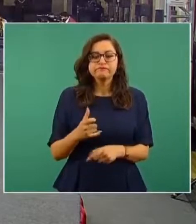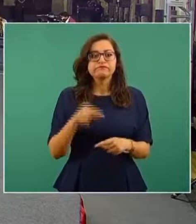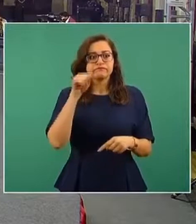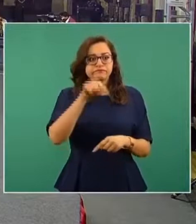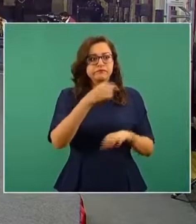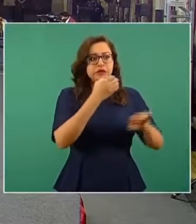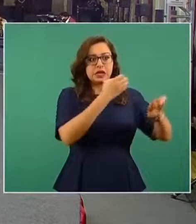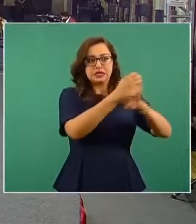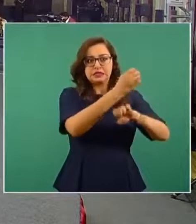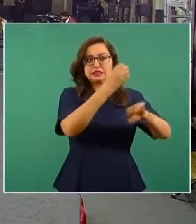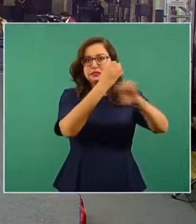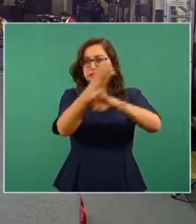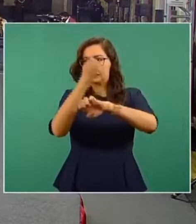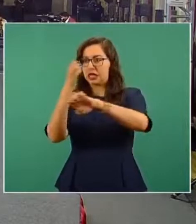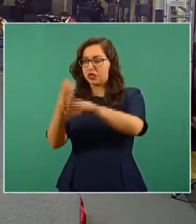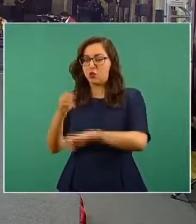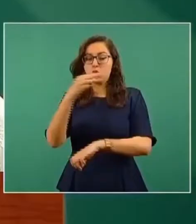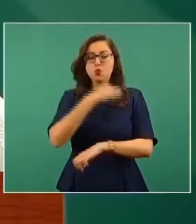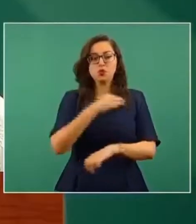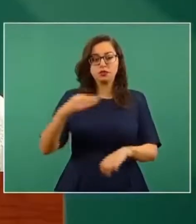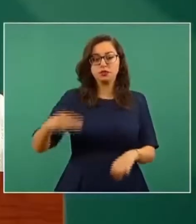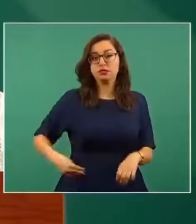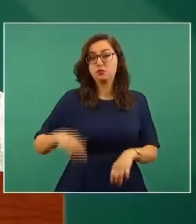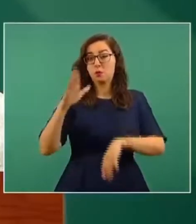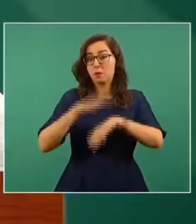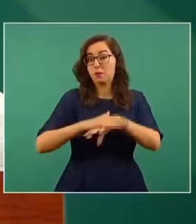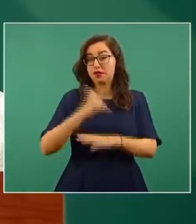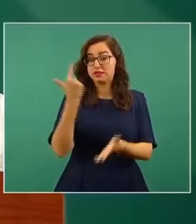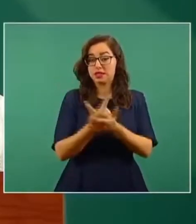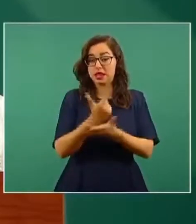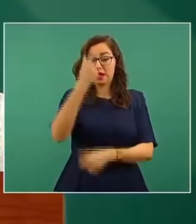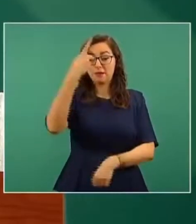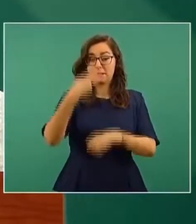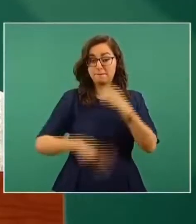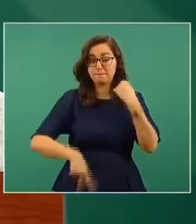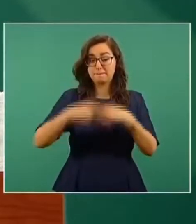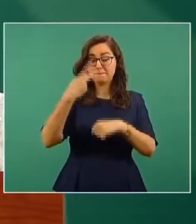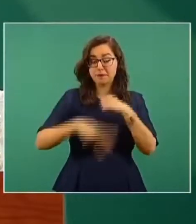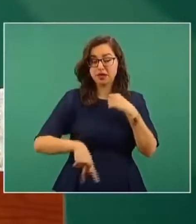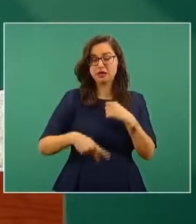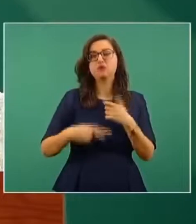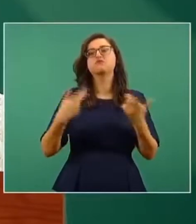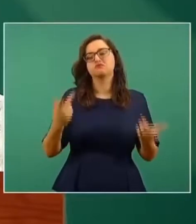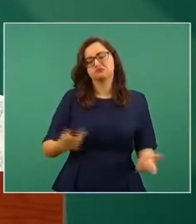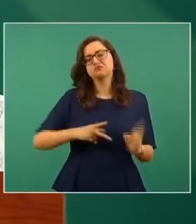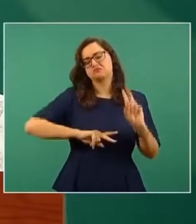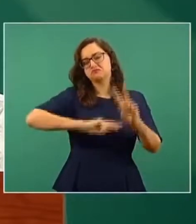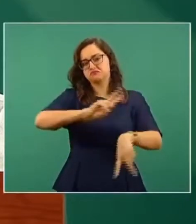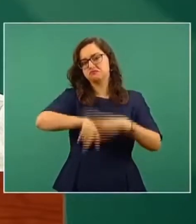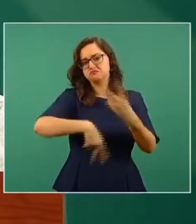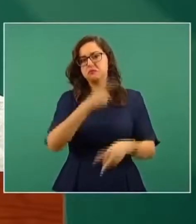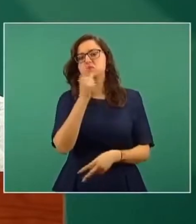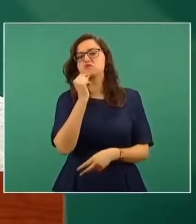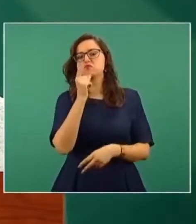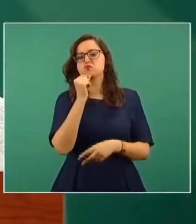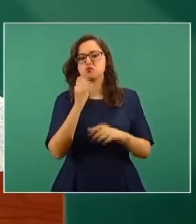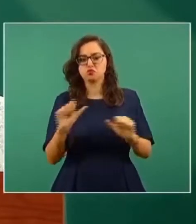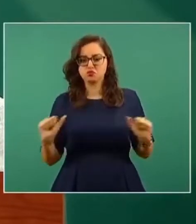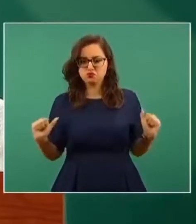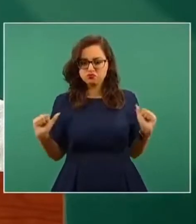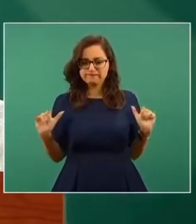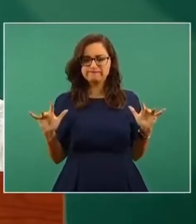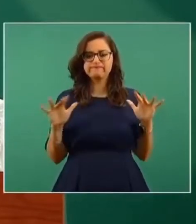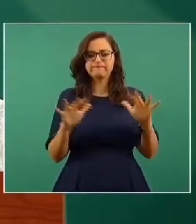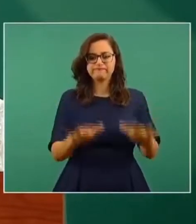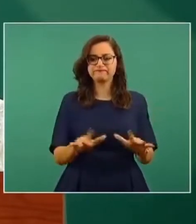entidades federativas y municipios de alto riesgo con presencia de las fuerzas